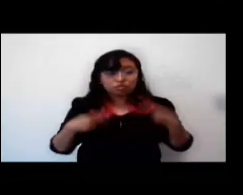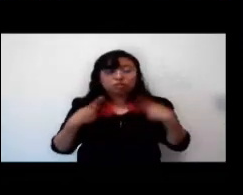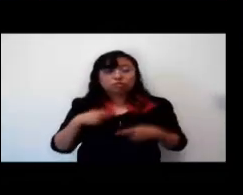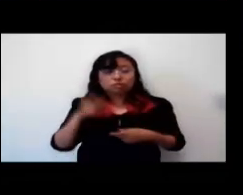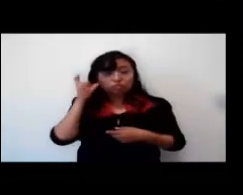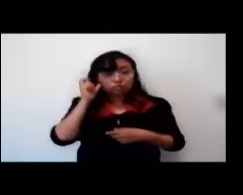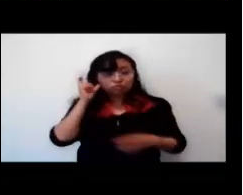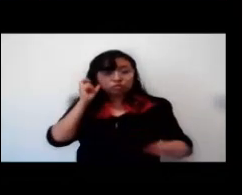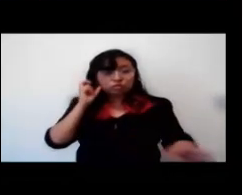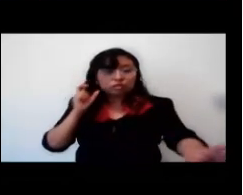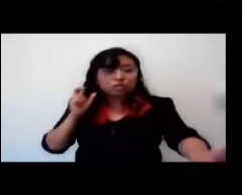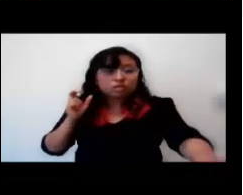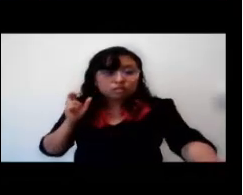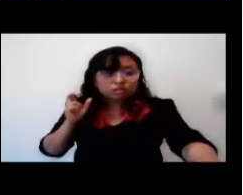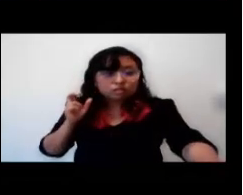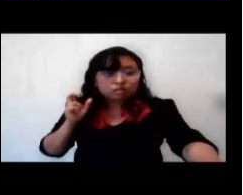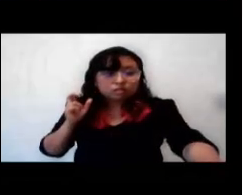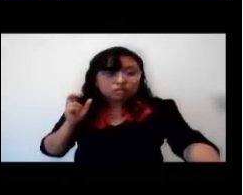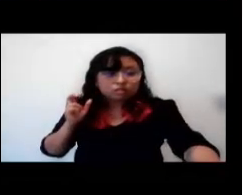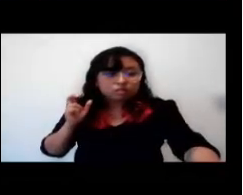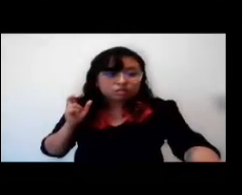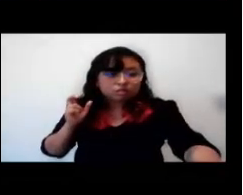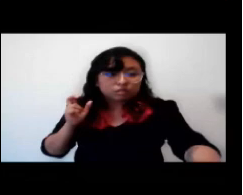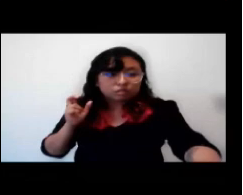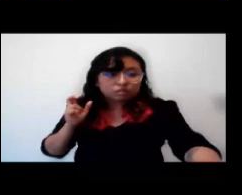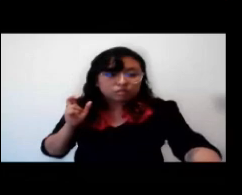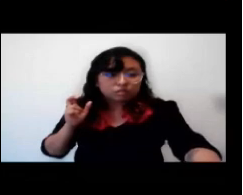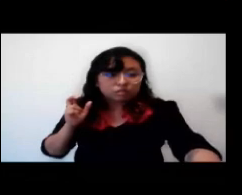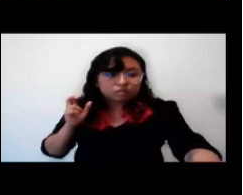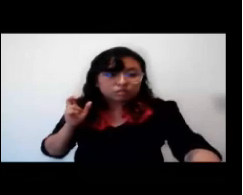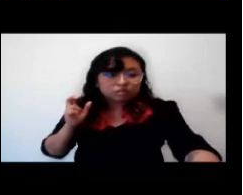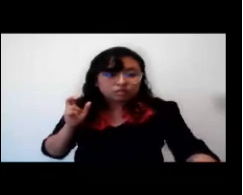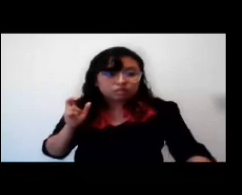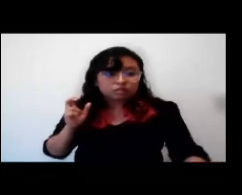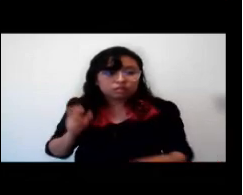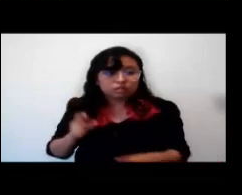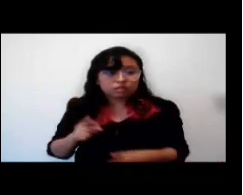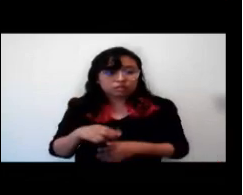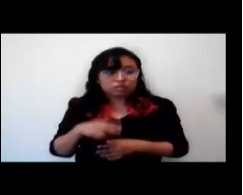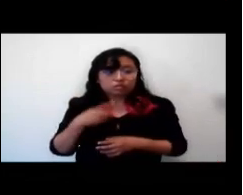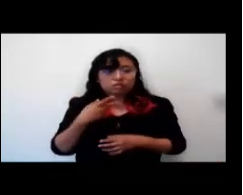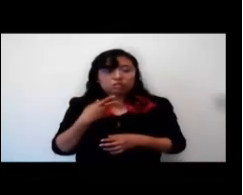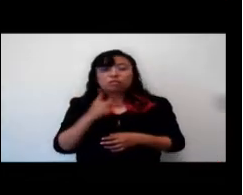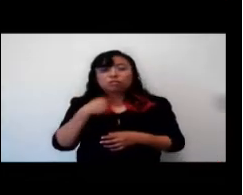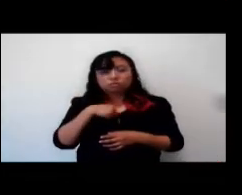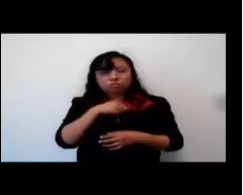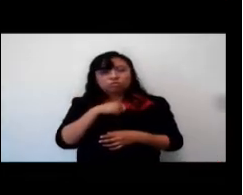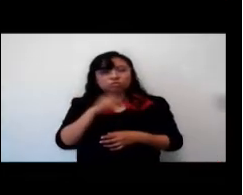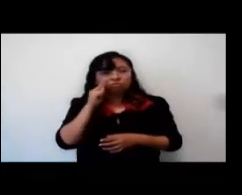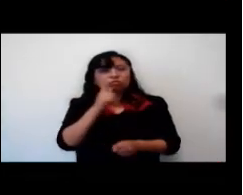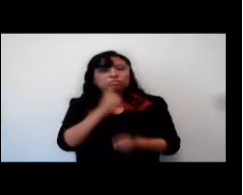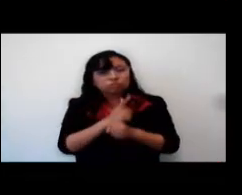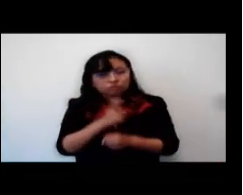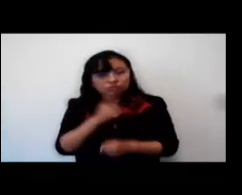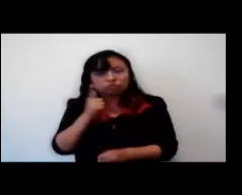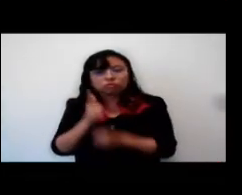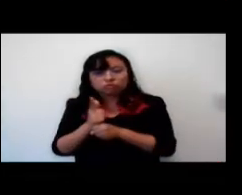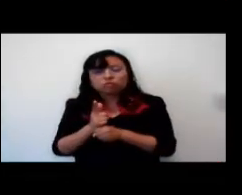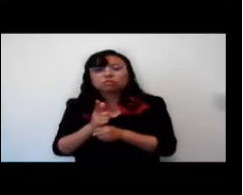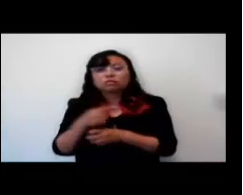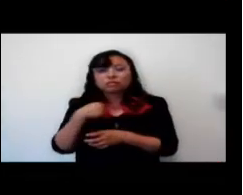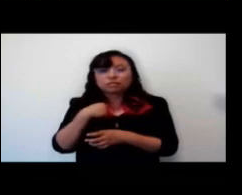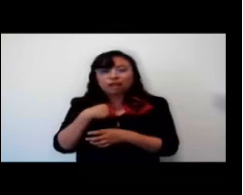oído y con el cerebro. ¿Qué es lo que pasa? Ya habíamos visto en las presentaciones previas la presencia de